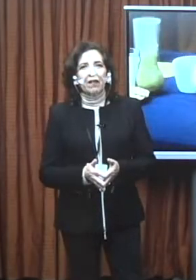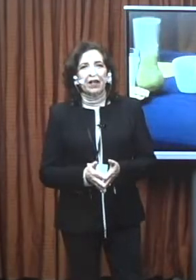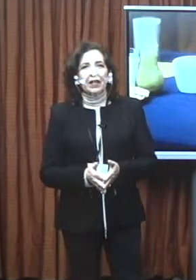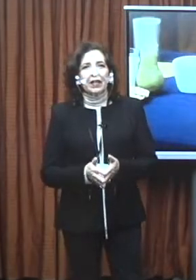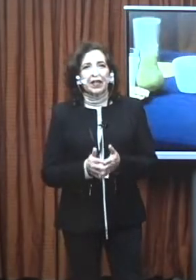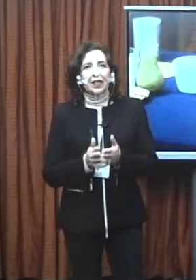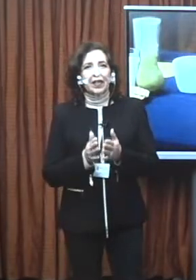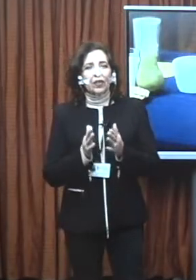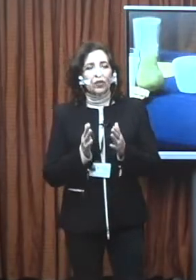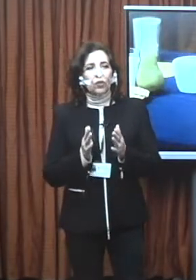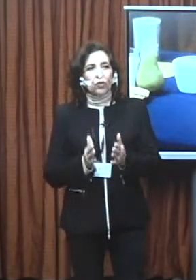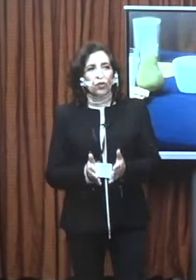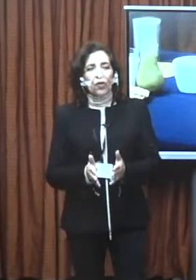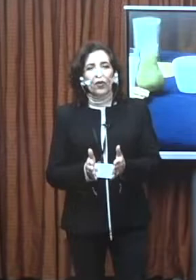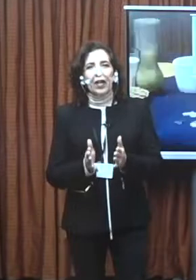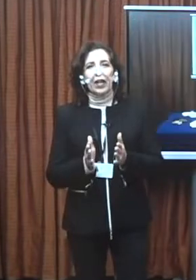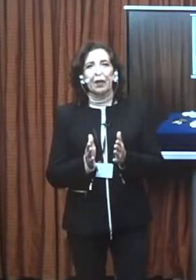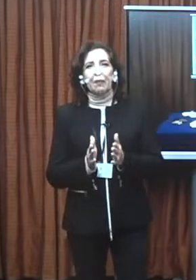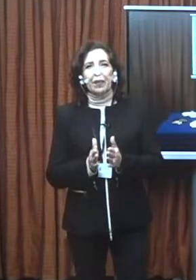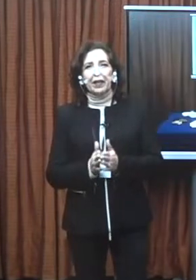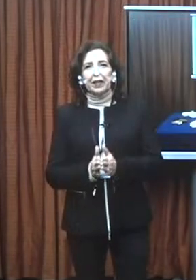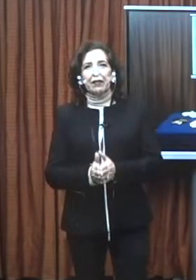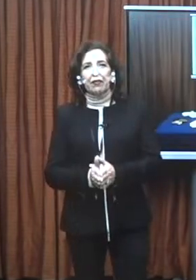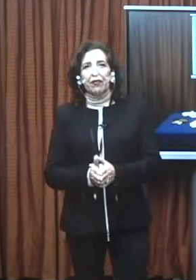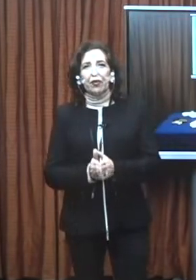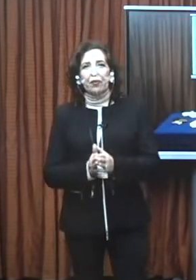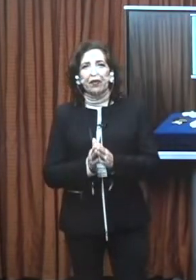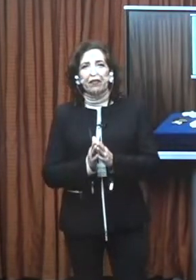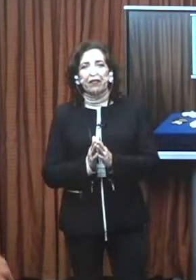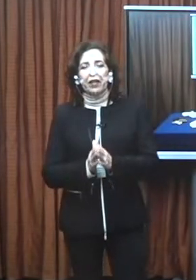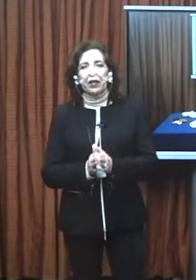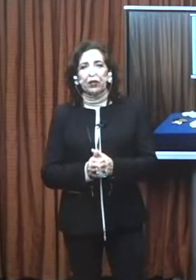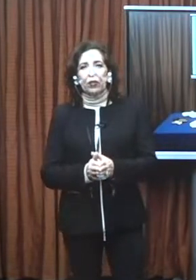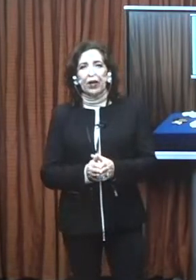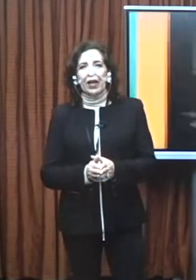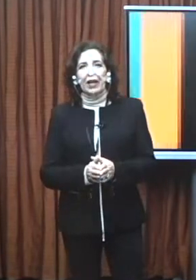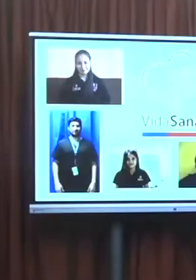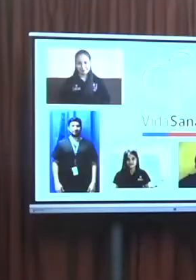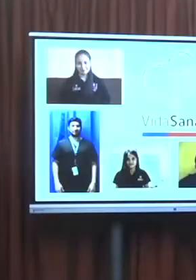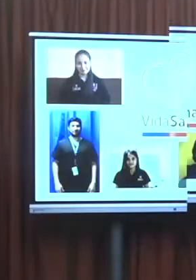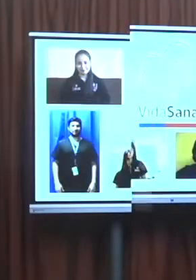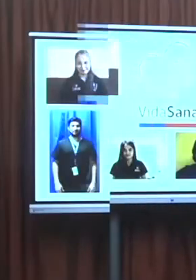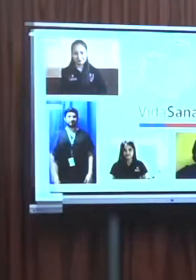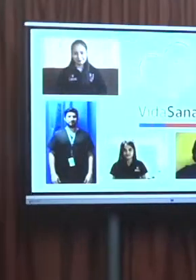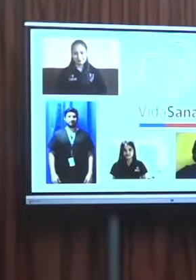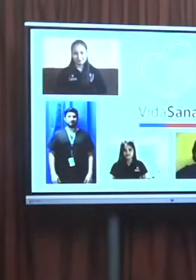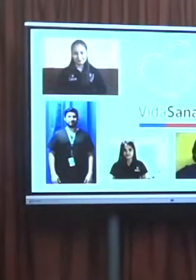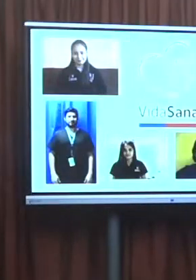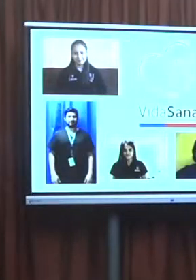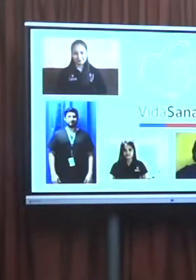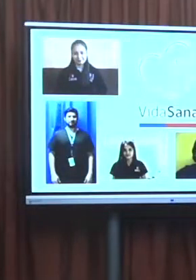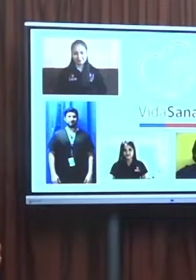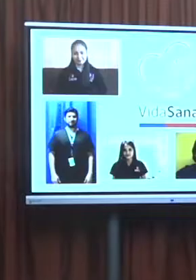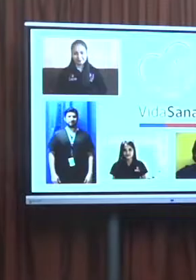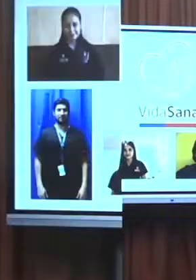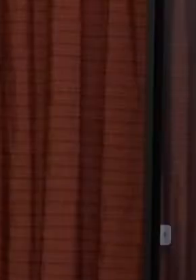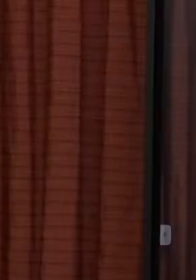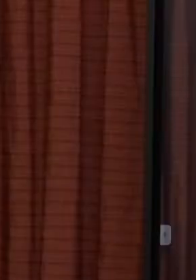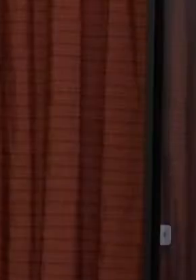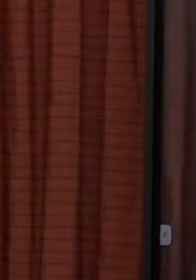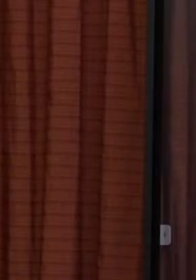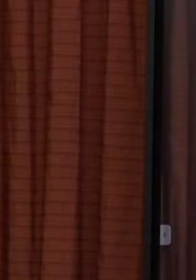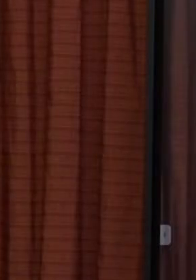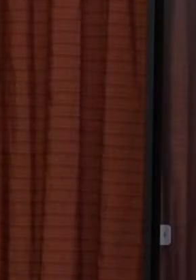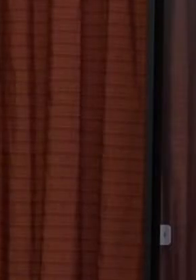incorporación de niños, niñas en situación de discapacidad para que pudieran continuar sus estudios.